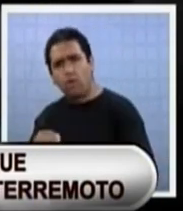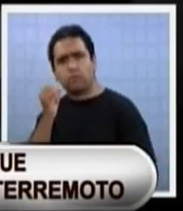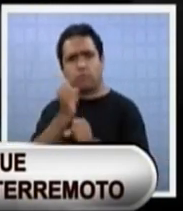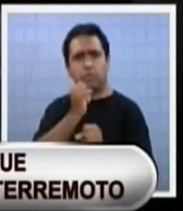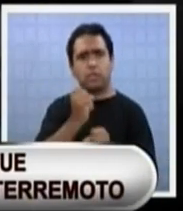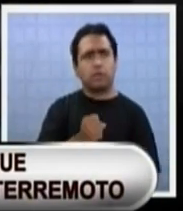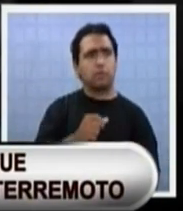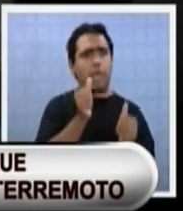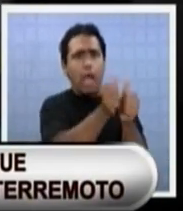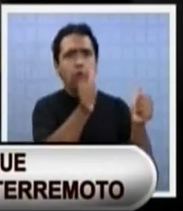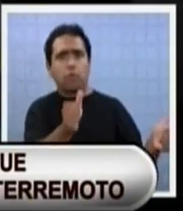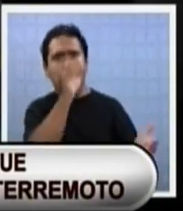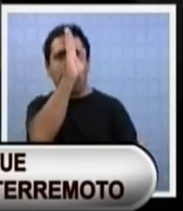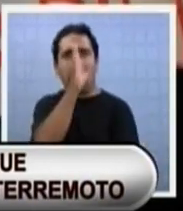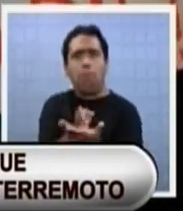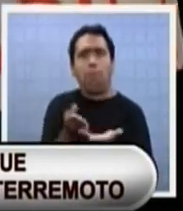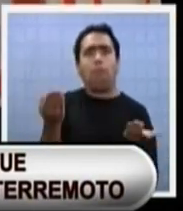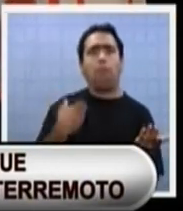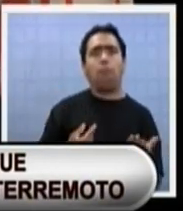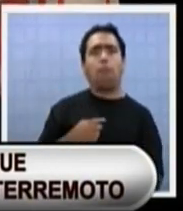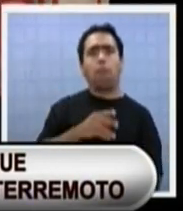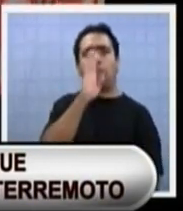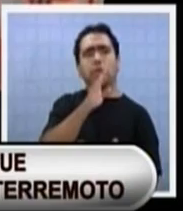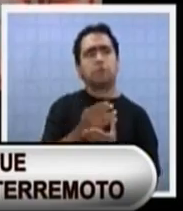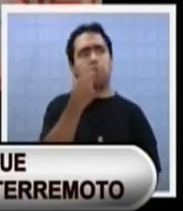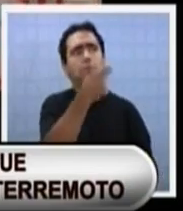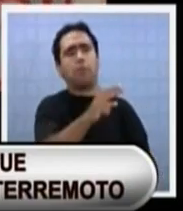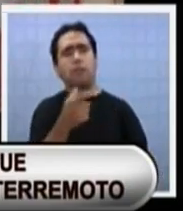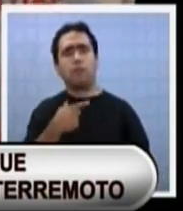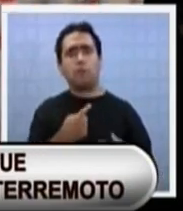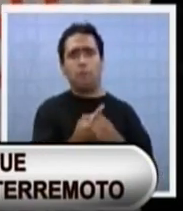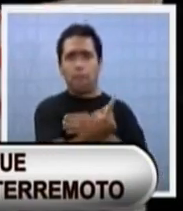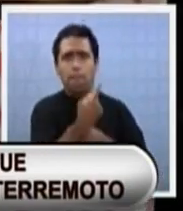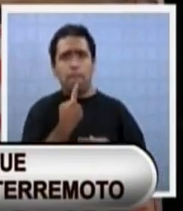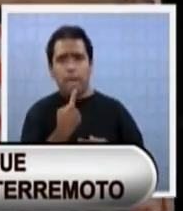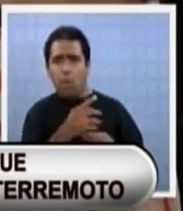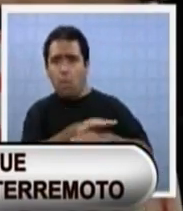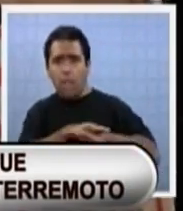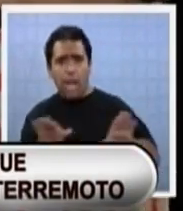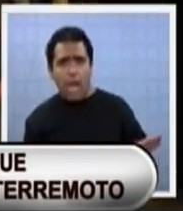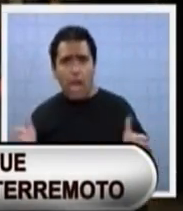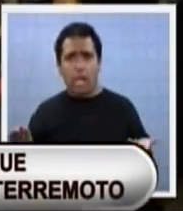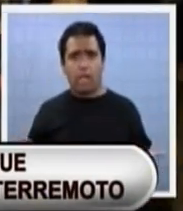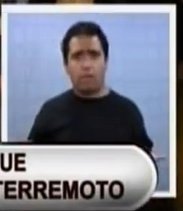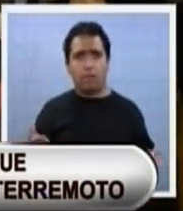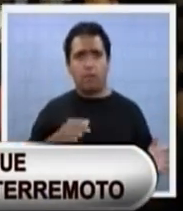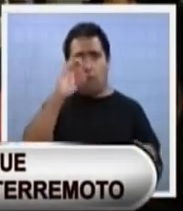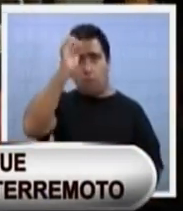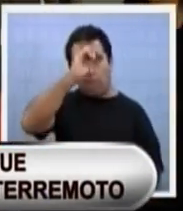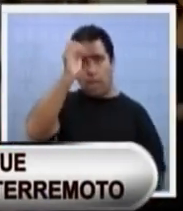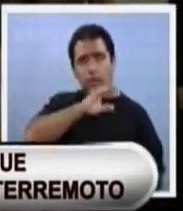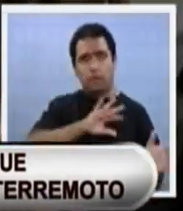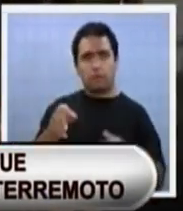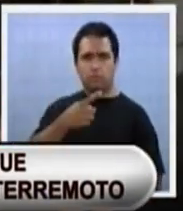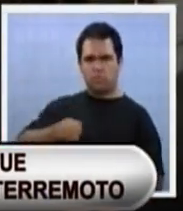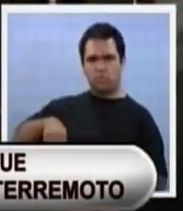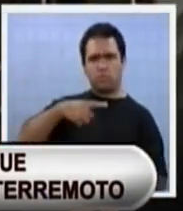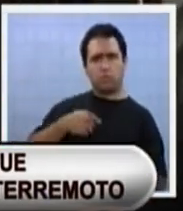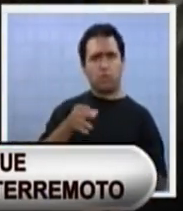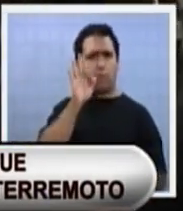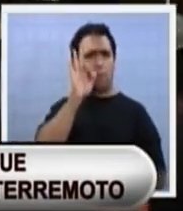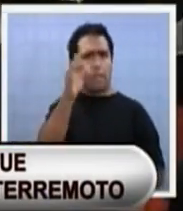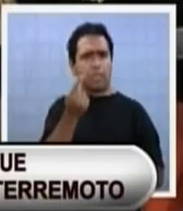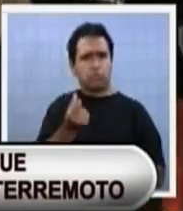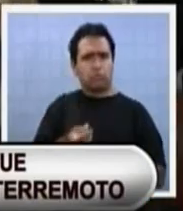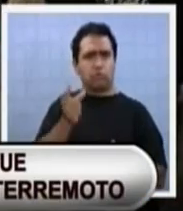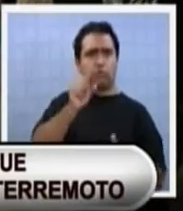autoridad toma decisiones arbitrariamente, sin consultar, sin pedir siquiera una mínima opinión. Nosotros no somos millonarios. Yo